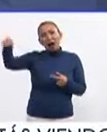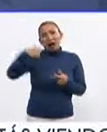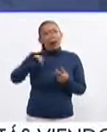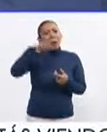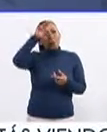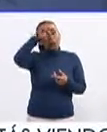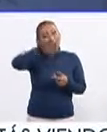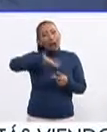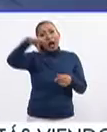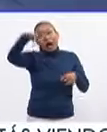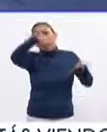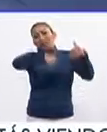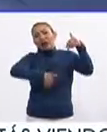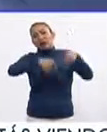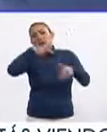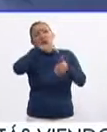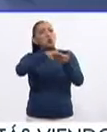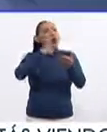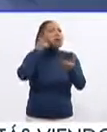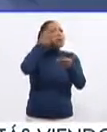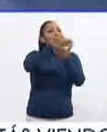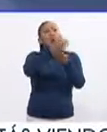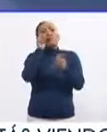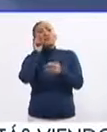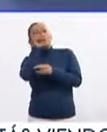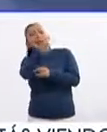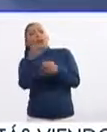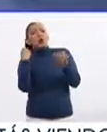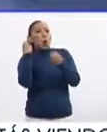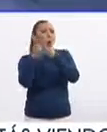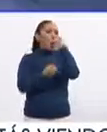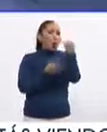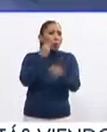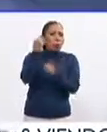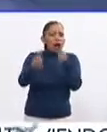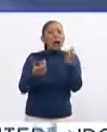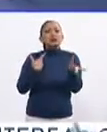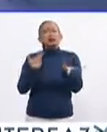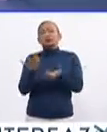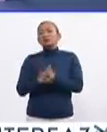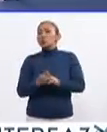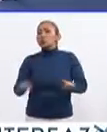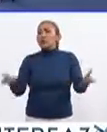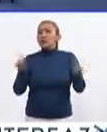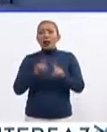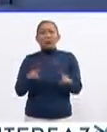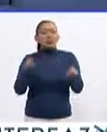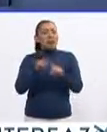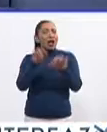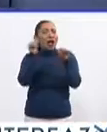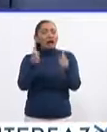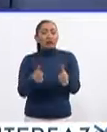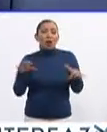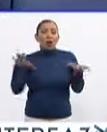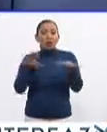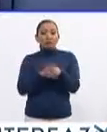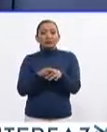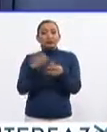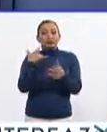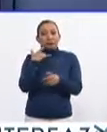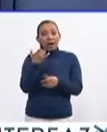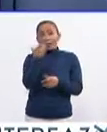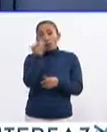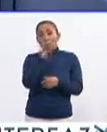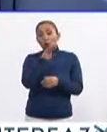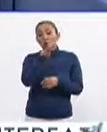en Monterrey, existen grandes alternativas, grandes representaciones, grandes artes escénicas y por supuesto de la mano con este tipo de escuelas